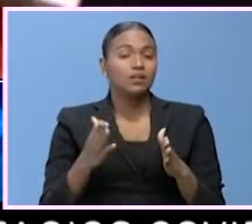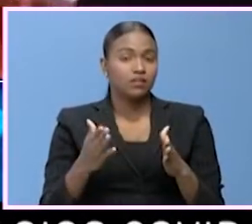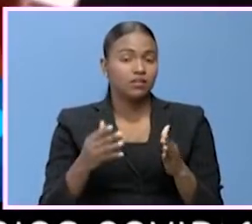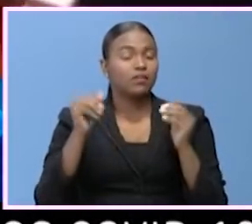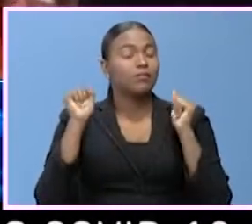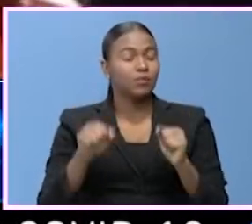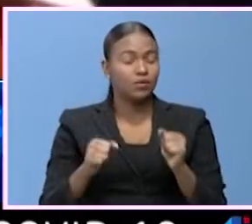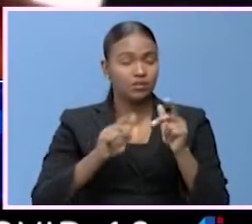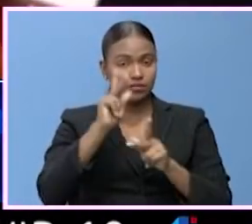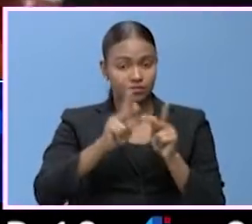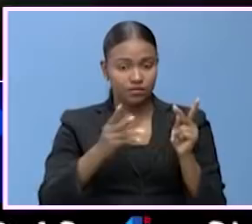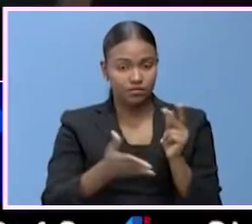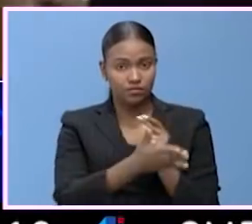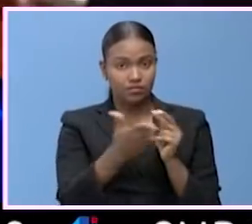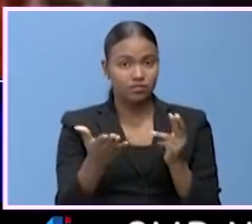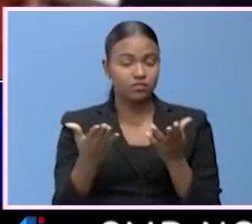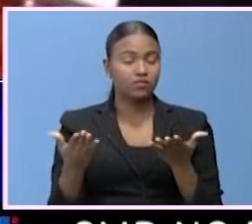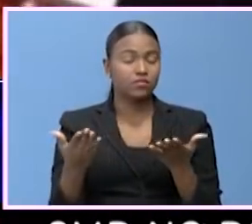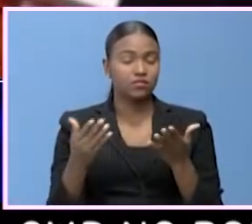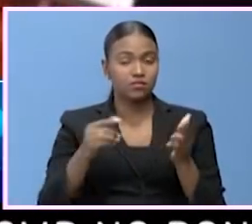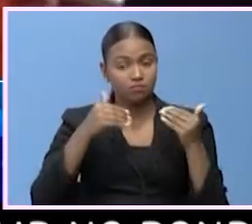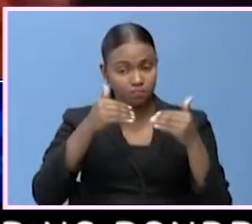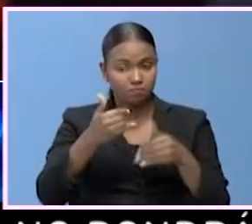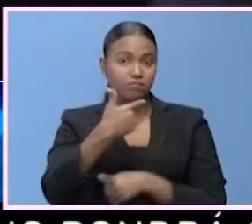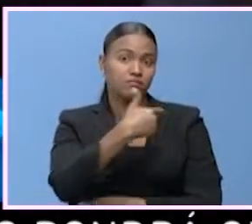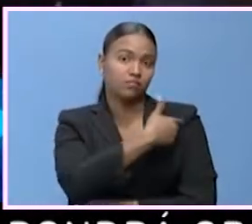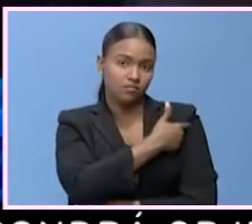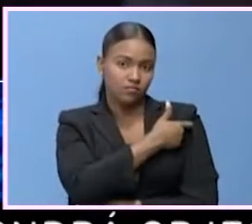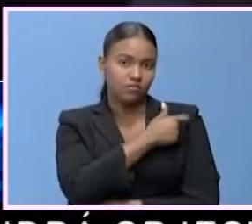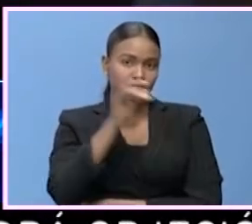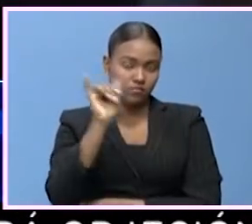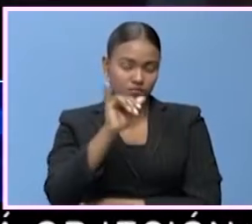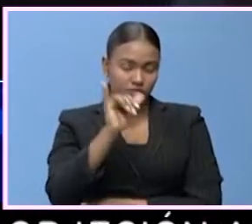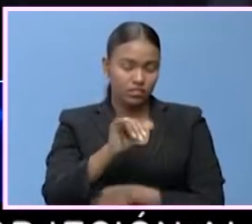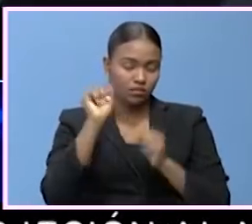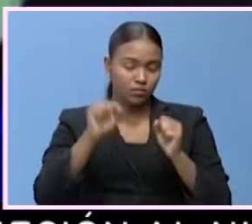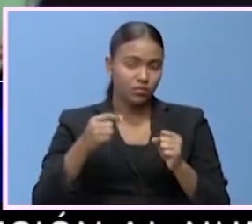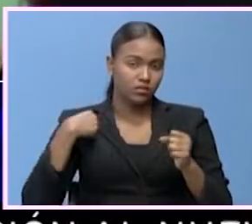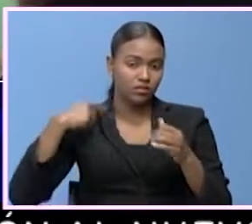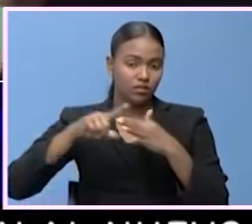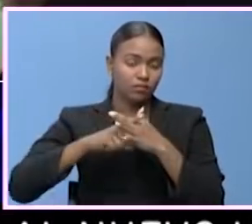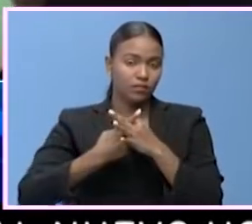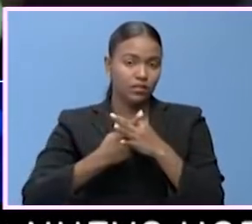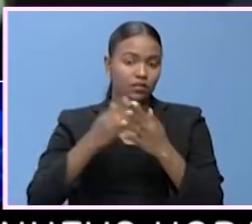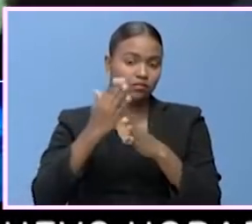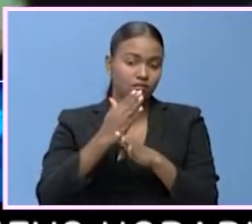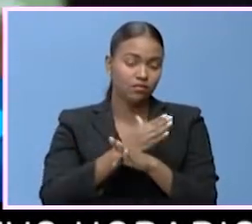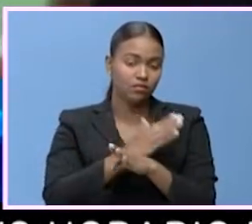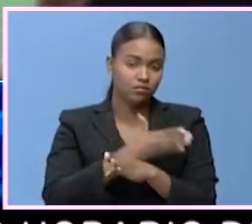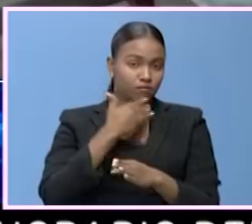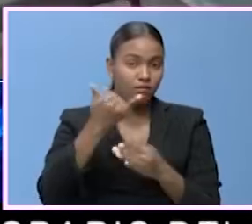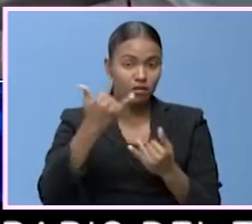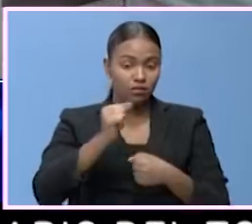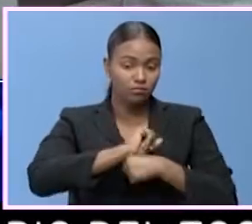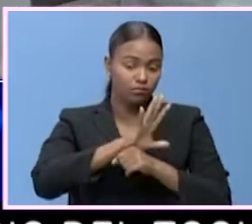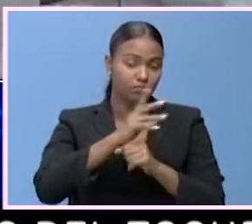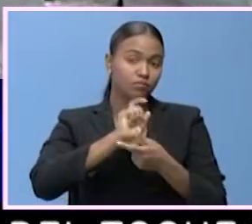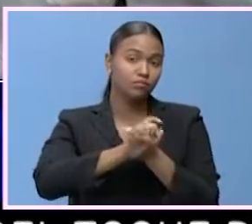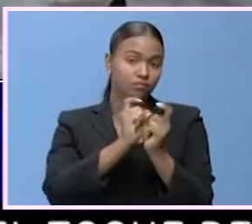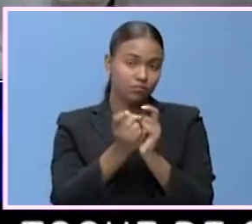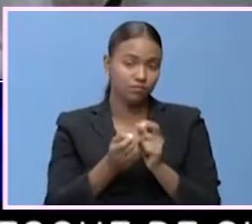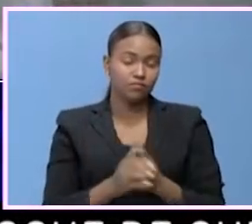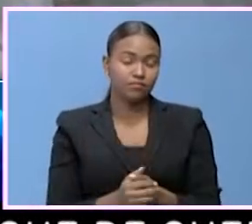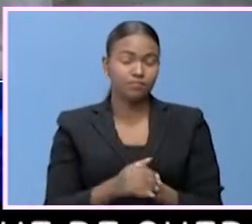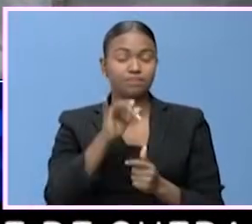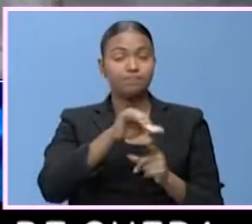y ciudadanos dominicanos puedan ser vacunados y así poder empezar a salir lo antes posible de esta pandemia. De ese modo